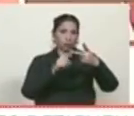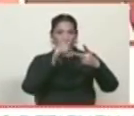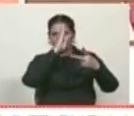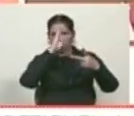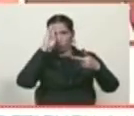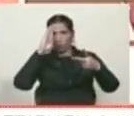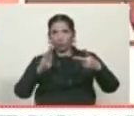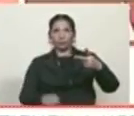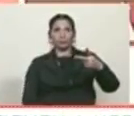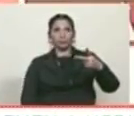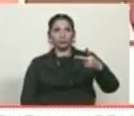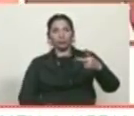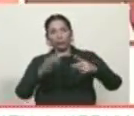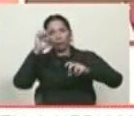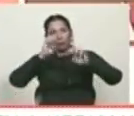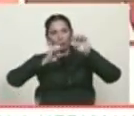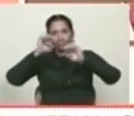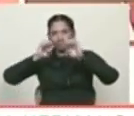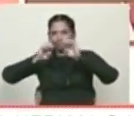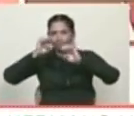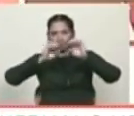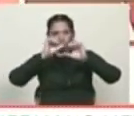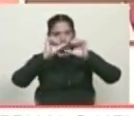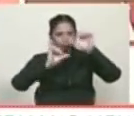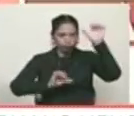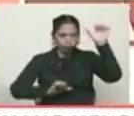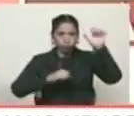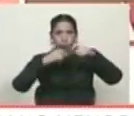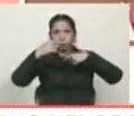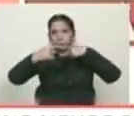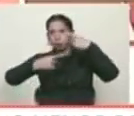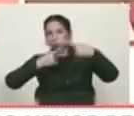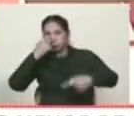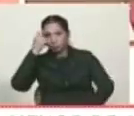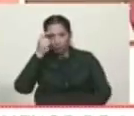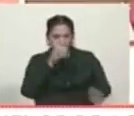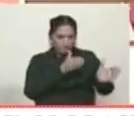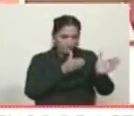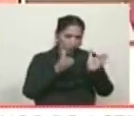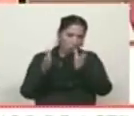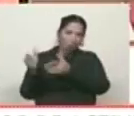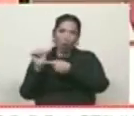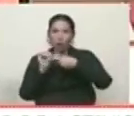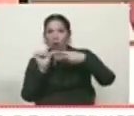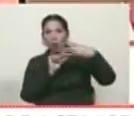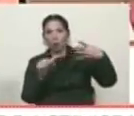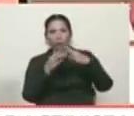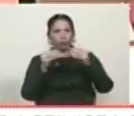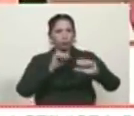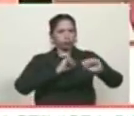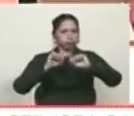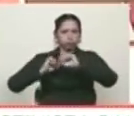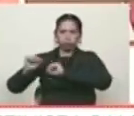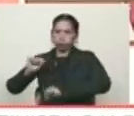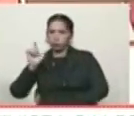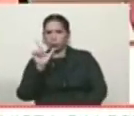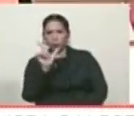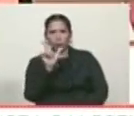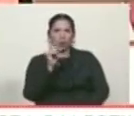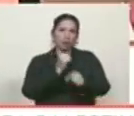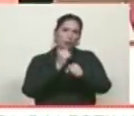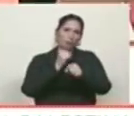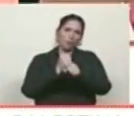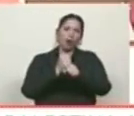Rondón, evaluando día a día, semana a semana, lo que ha sido el accionar de nuestro partido, la agenda de